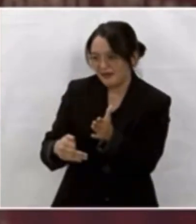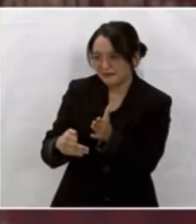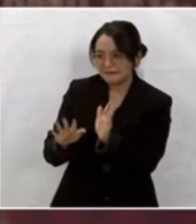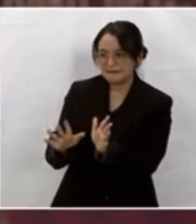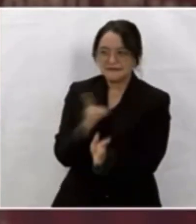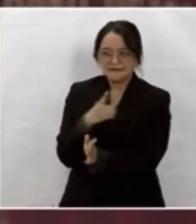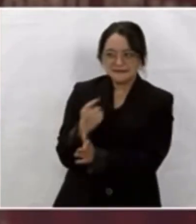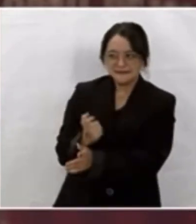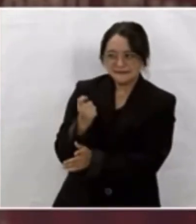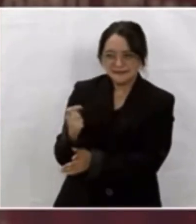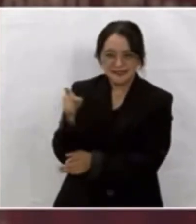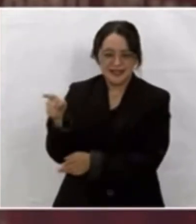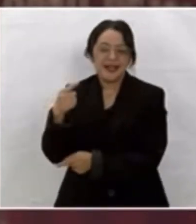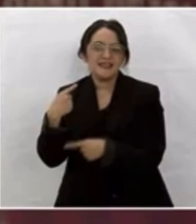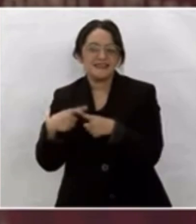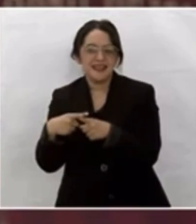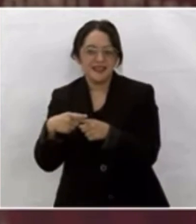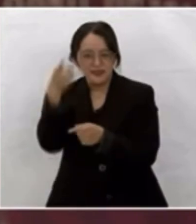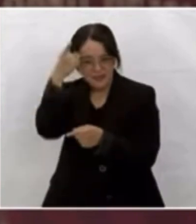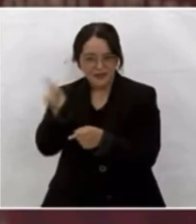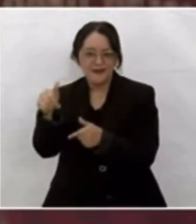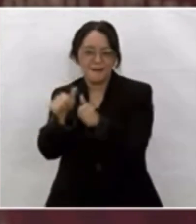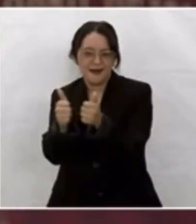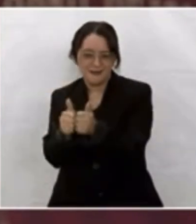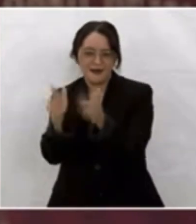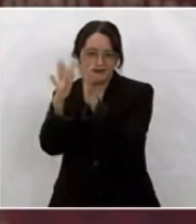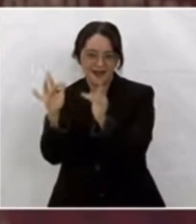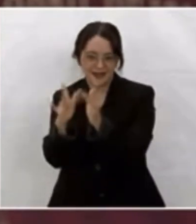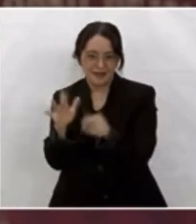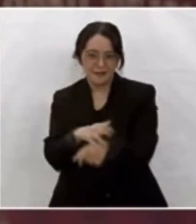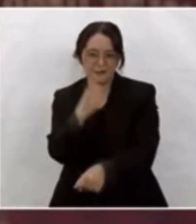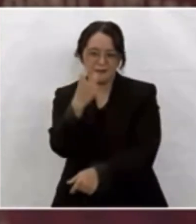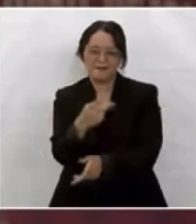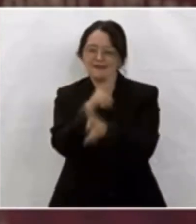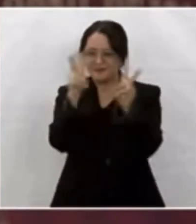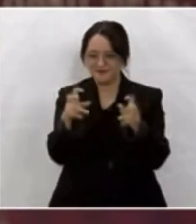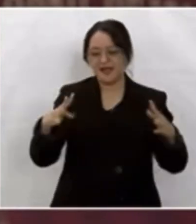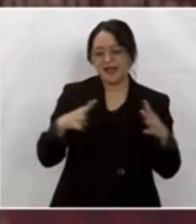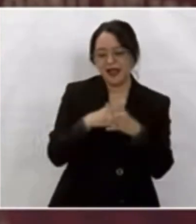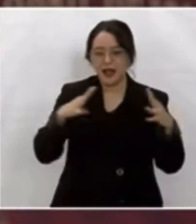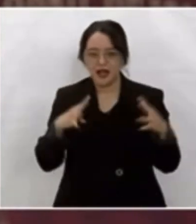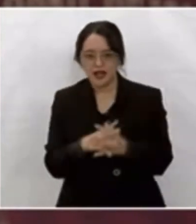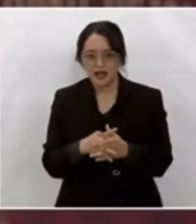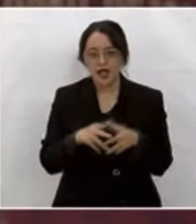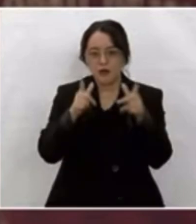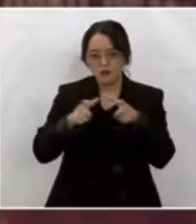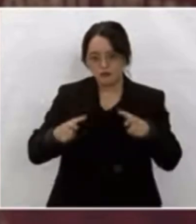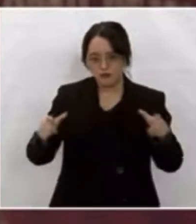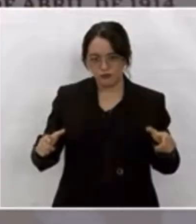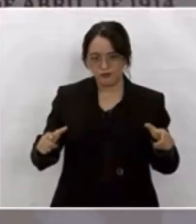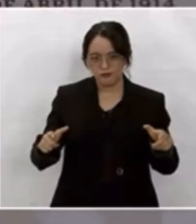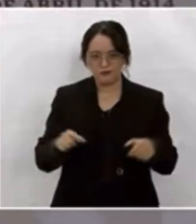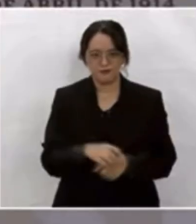de un comerciante francés. Por eso se le conoció a esa guerra, a esa